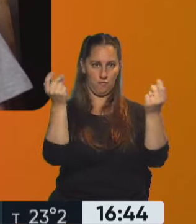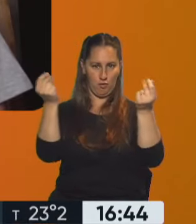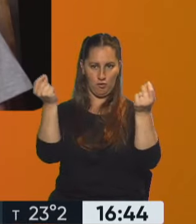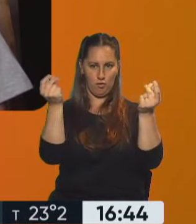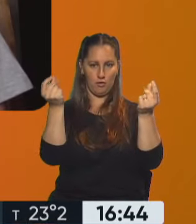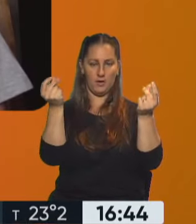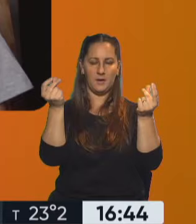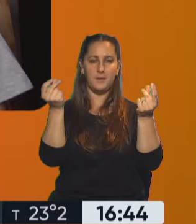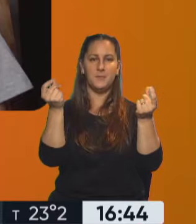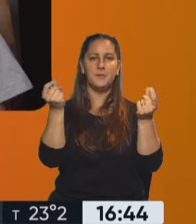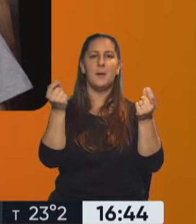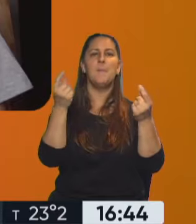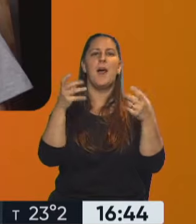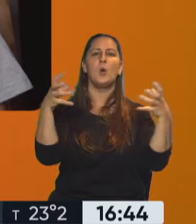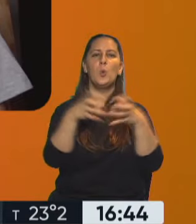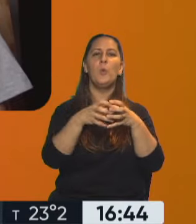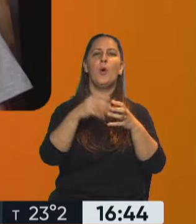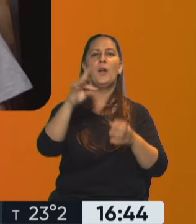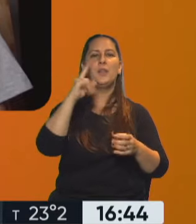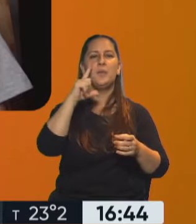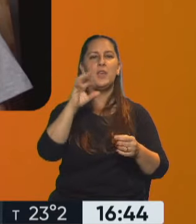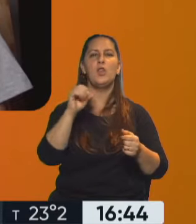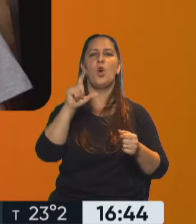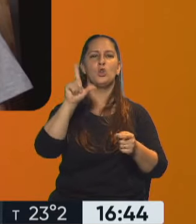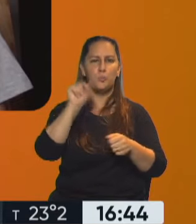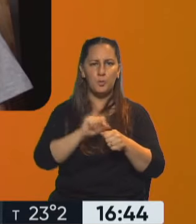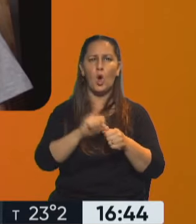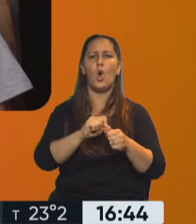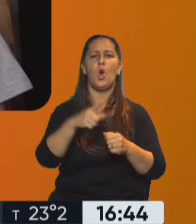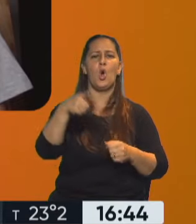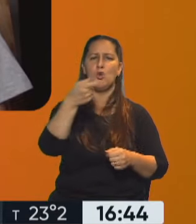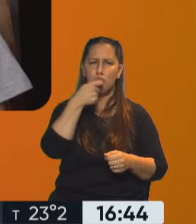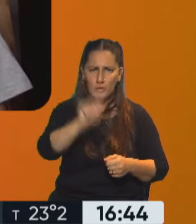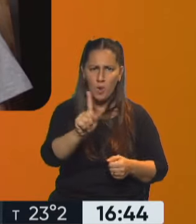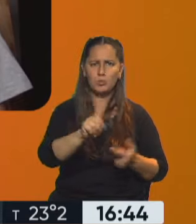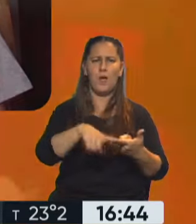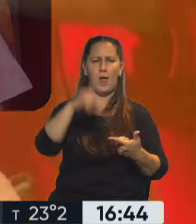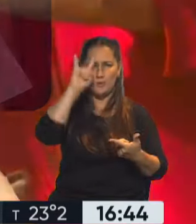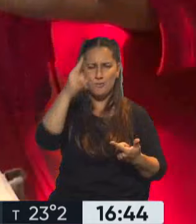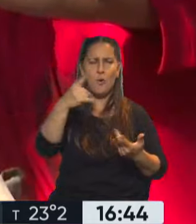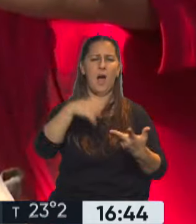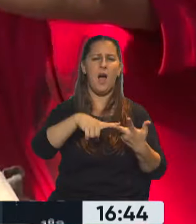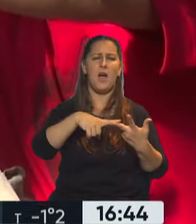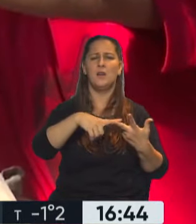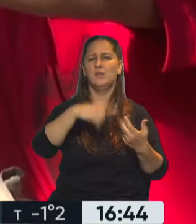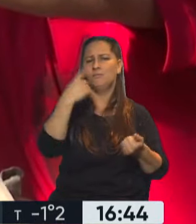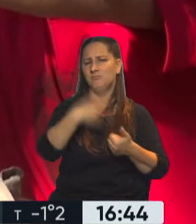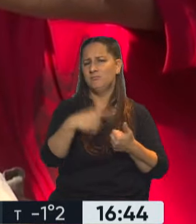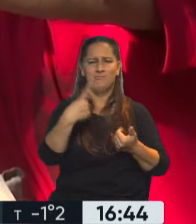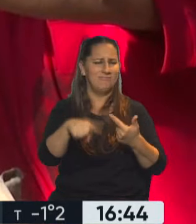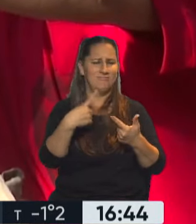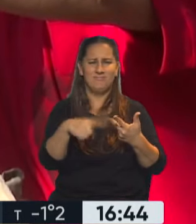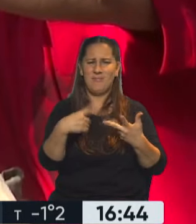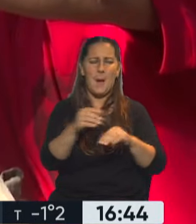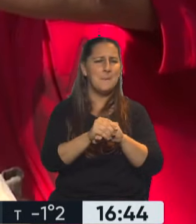aparte, hacerle para Dividido, para acá tu peco, la pelota, los piojos, no te va a gustar de Uruguay. La Puki Maida, sus grandes